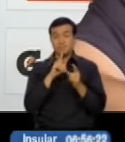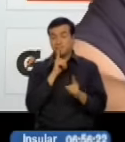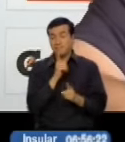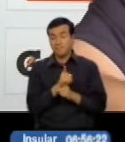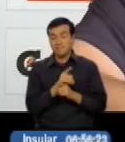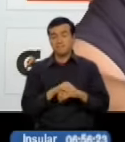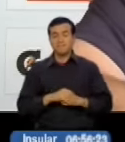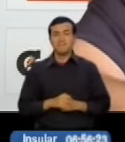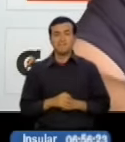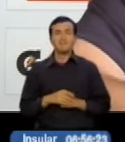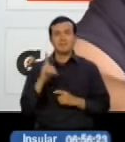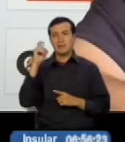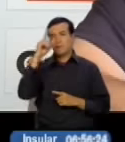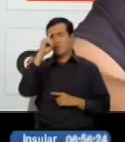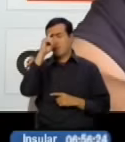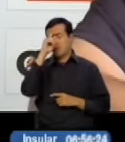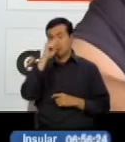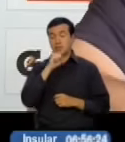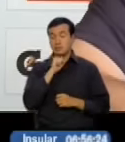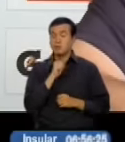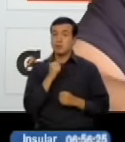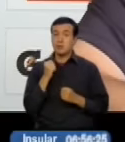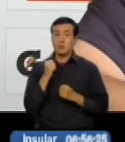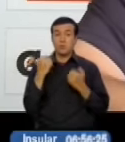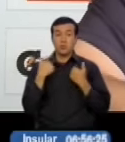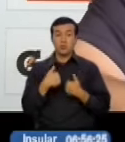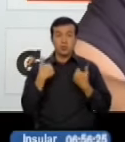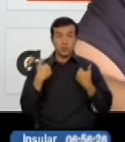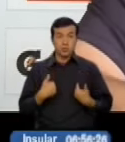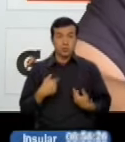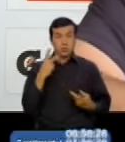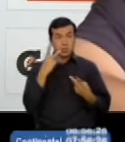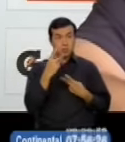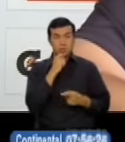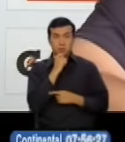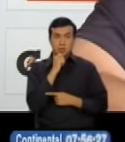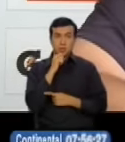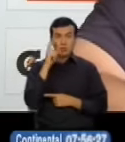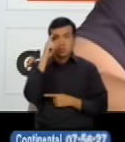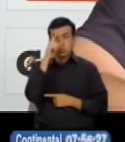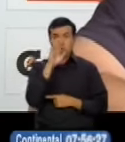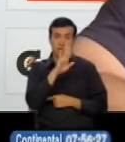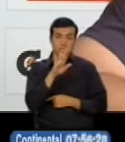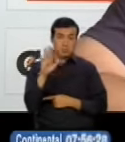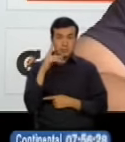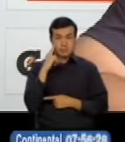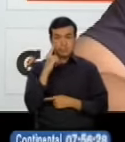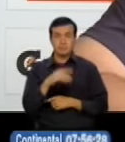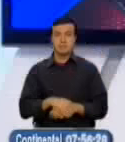ser complicado. Aparte, también Mushurruna, hay que ver que todavía está un poquito apretado con el tema del descenso, ¿no?